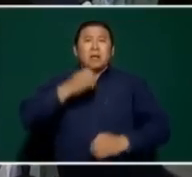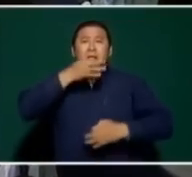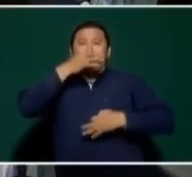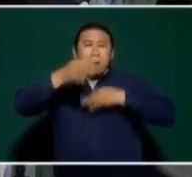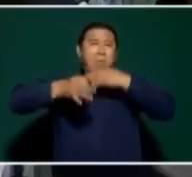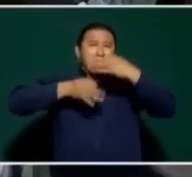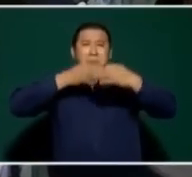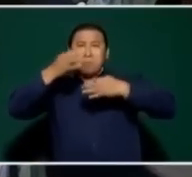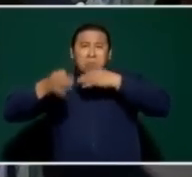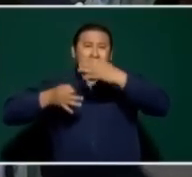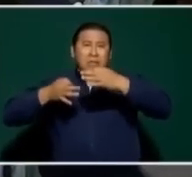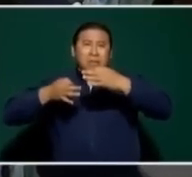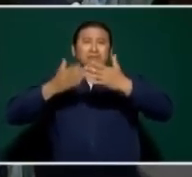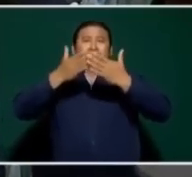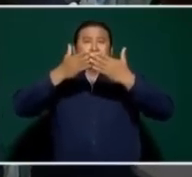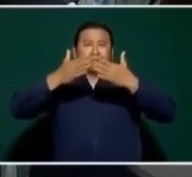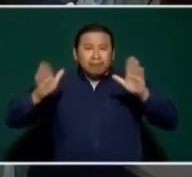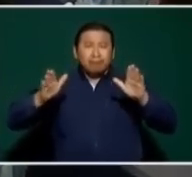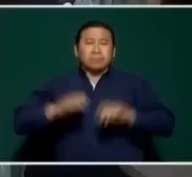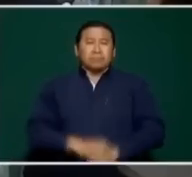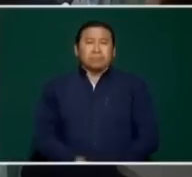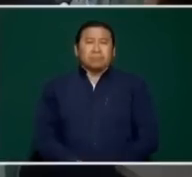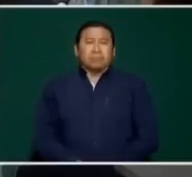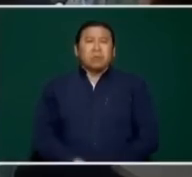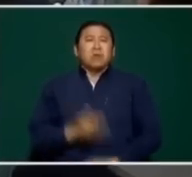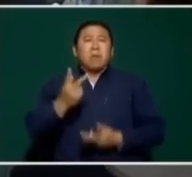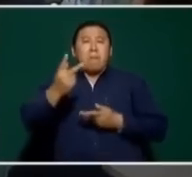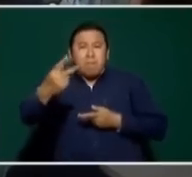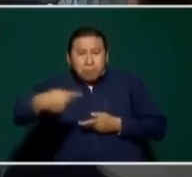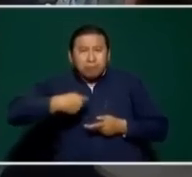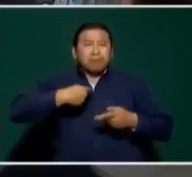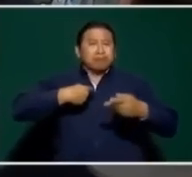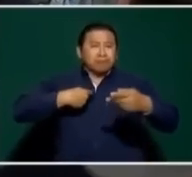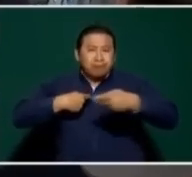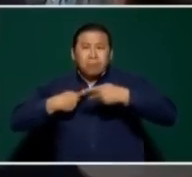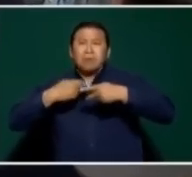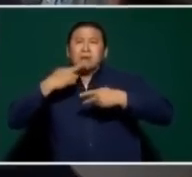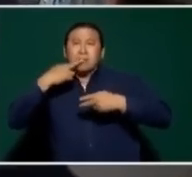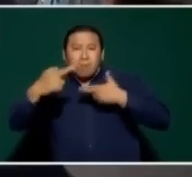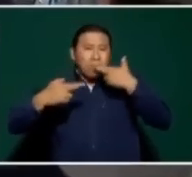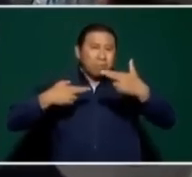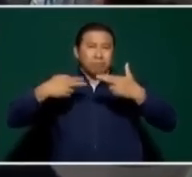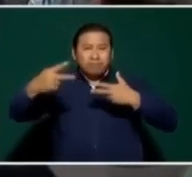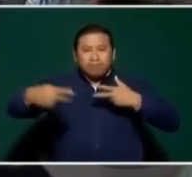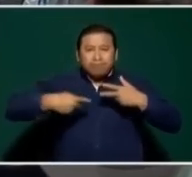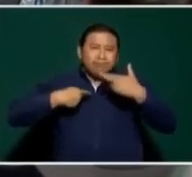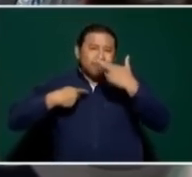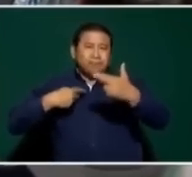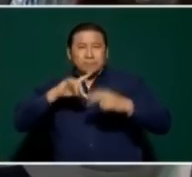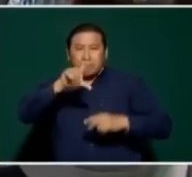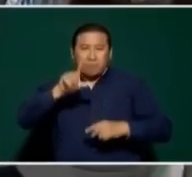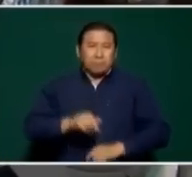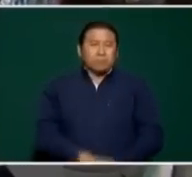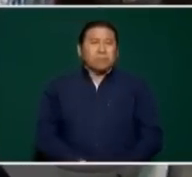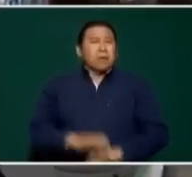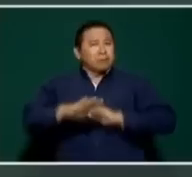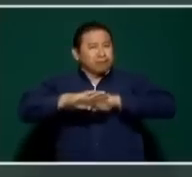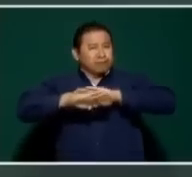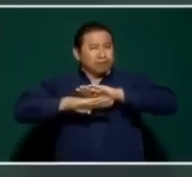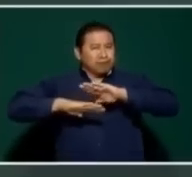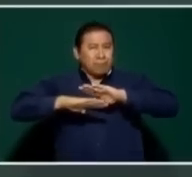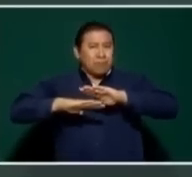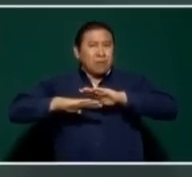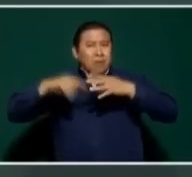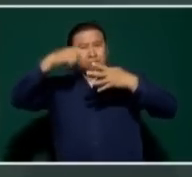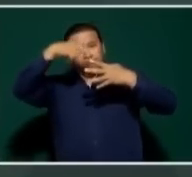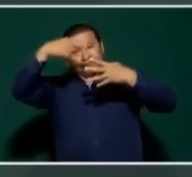exposiciones, abrimos la sesión de preguntas y respuestas. Eso es básicamente, de